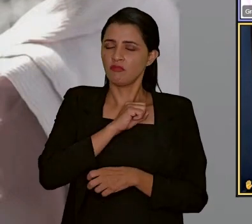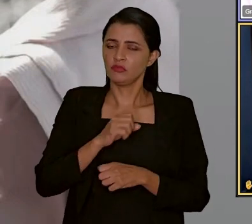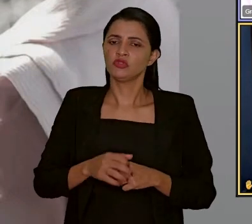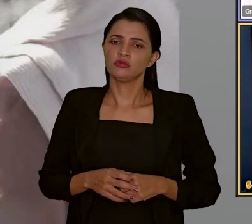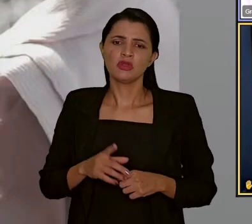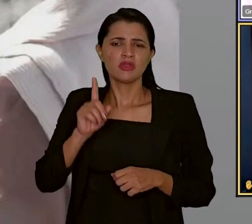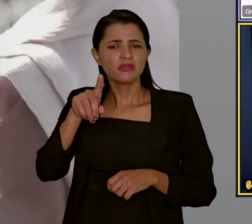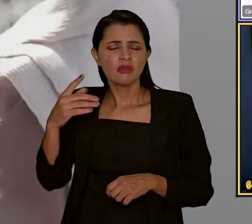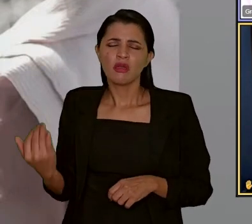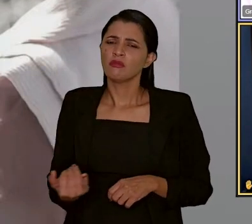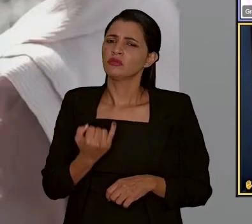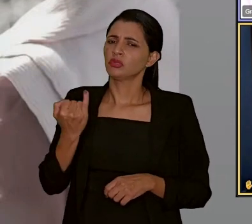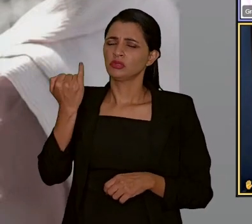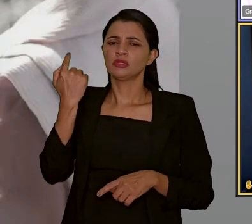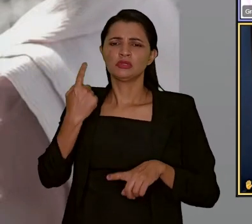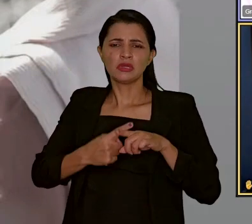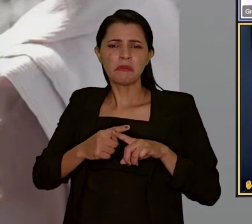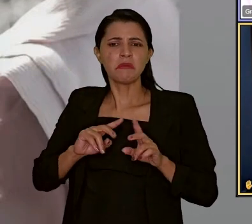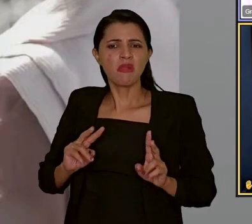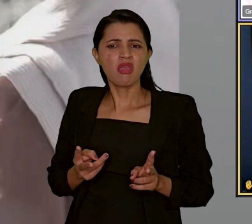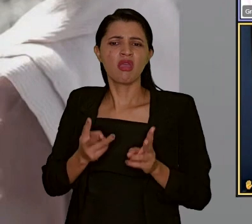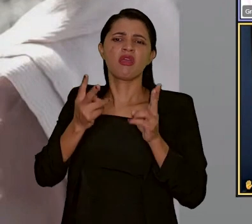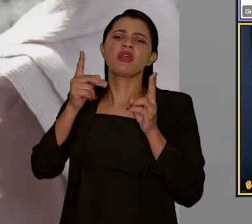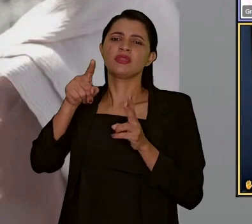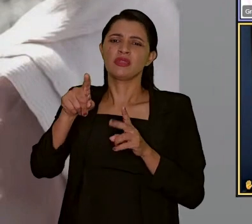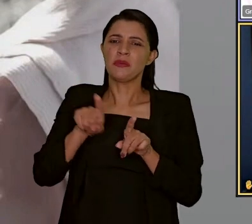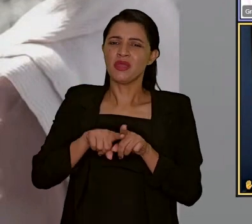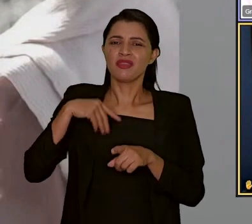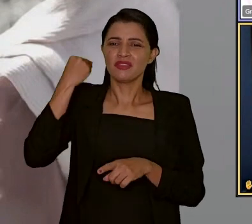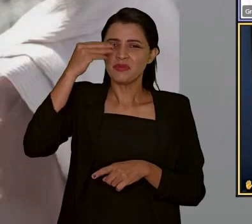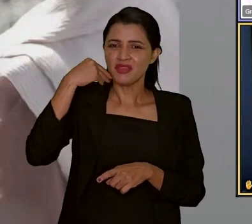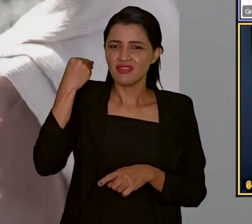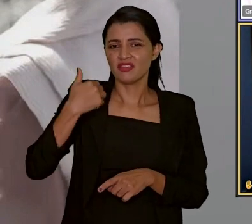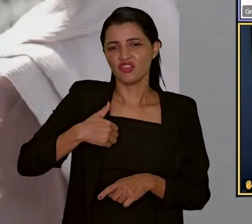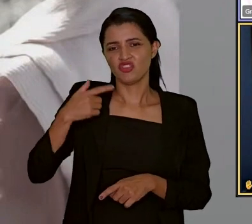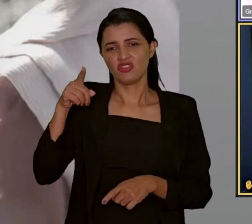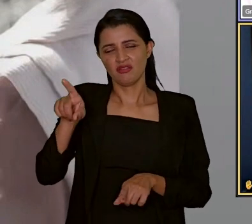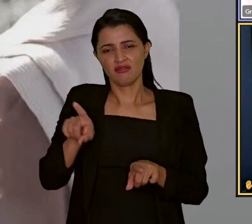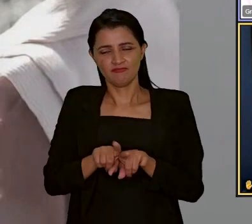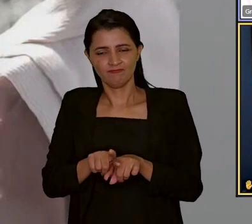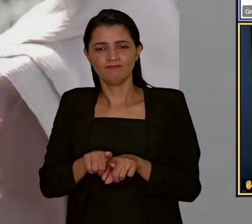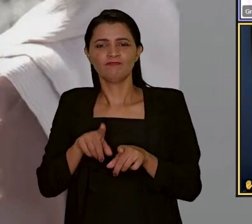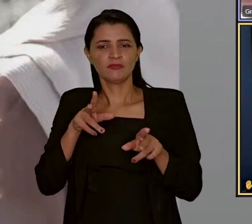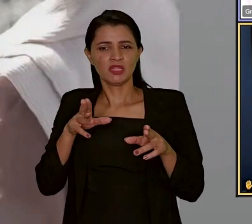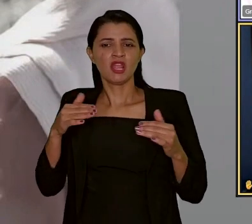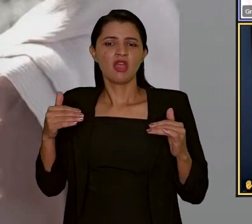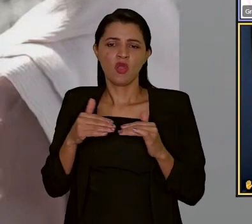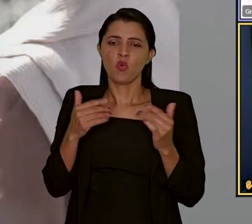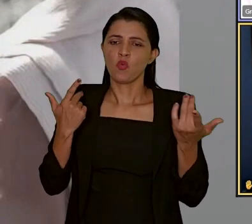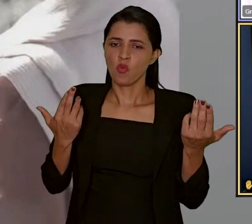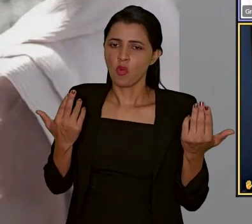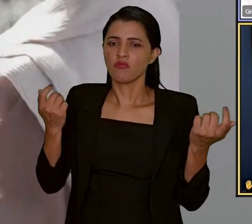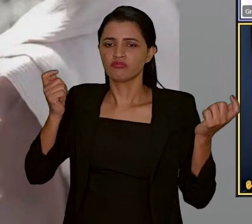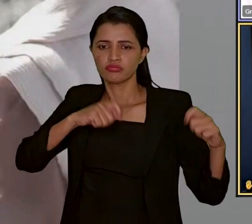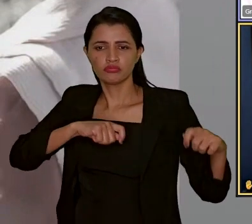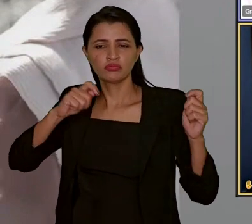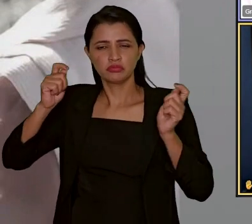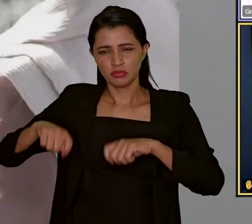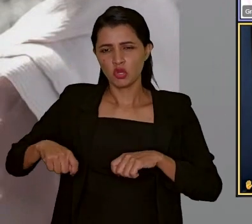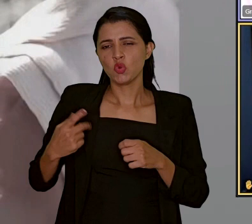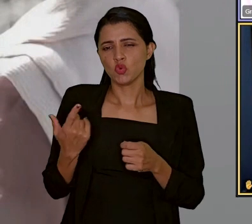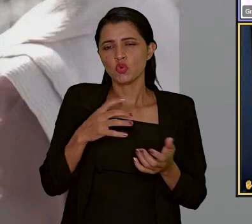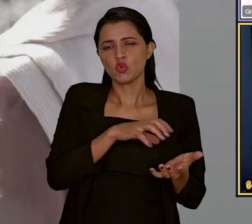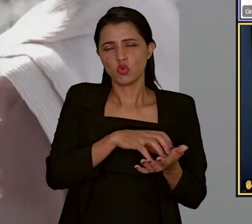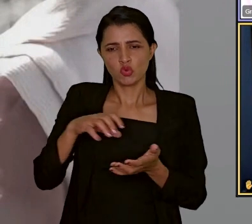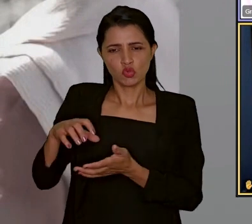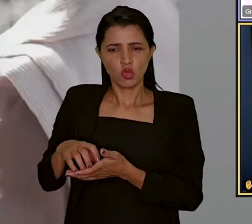valiosísimo. Y también lo tenemos en la experiencia argentina. Ambos jueces competentes de los distintos estados se ponen en